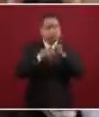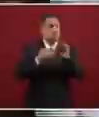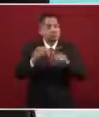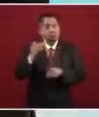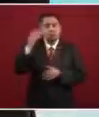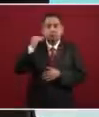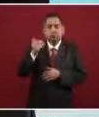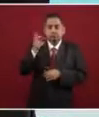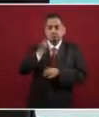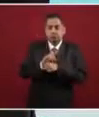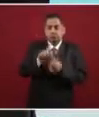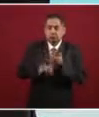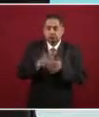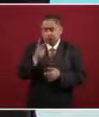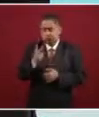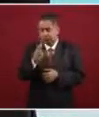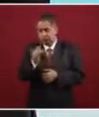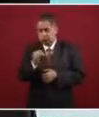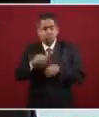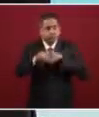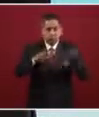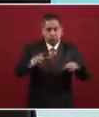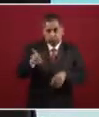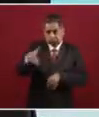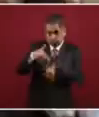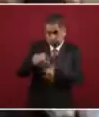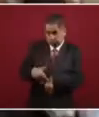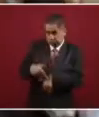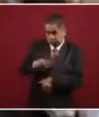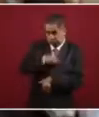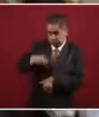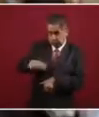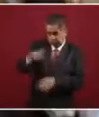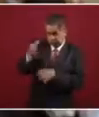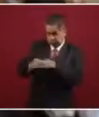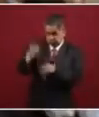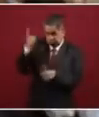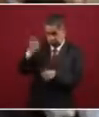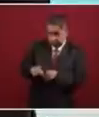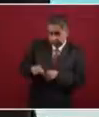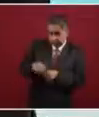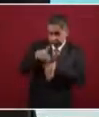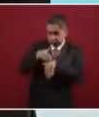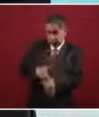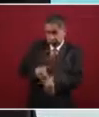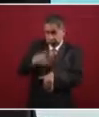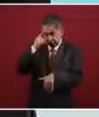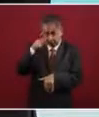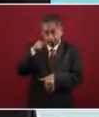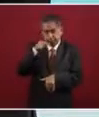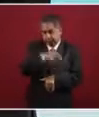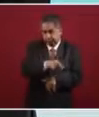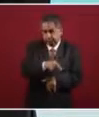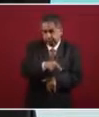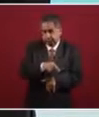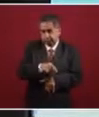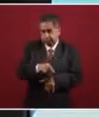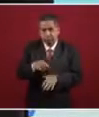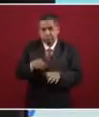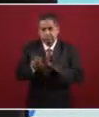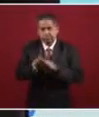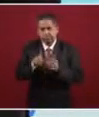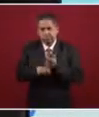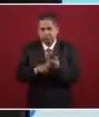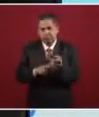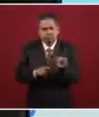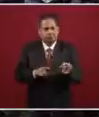pasado 2 de junio. ¿Ya acató ya cumplió esa resolución, esa orden judicial, presidente? ¿O ya,